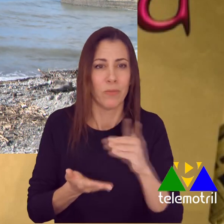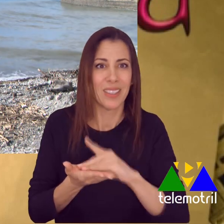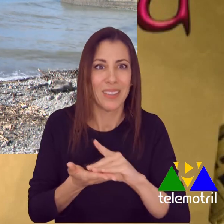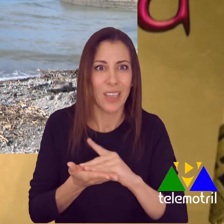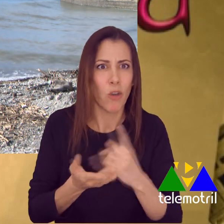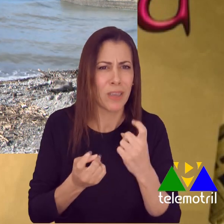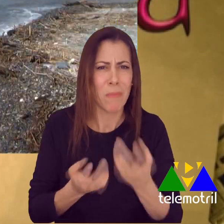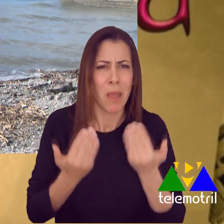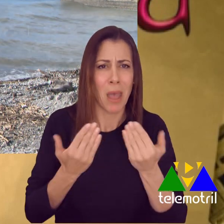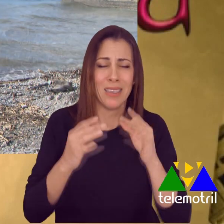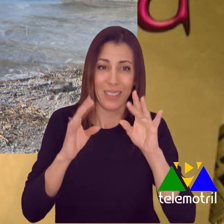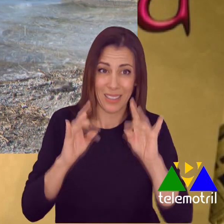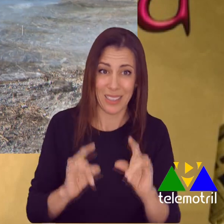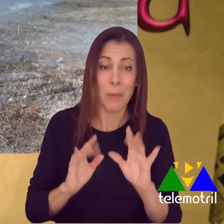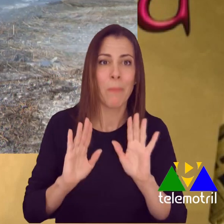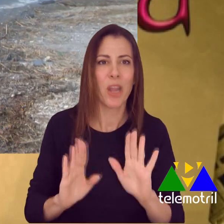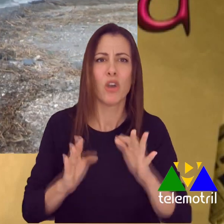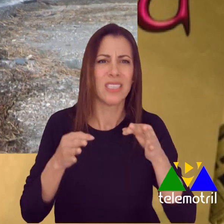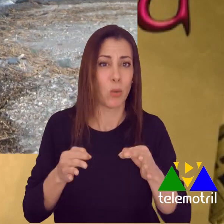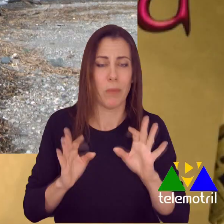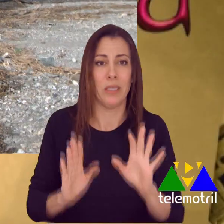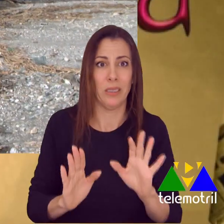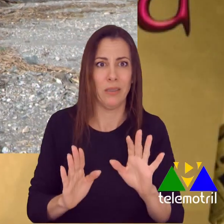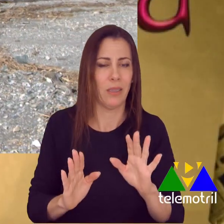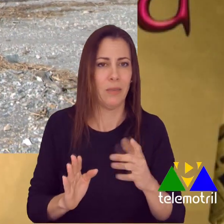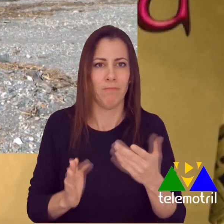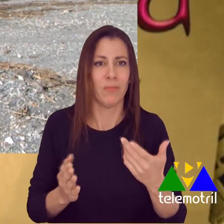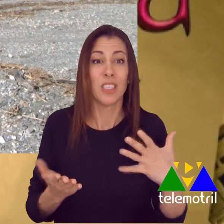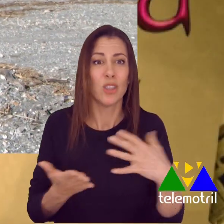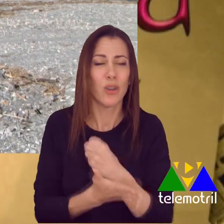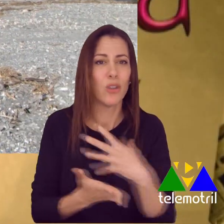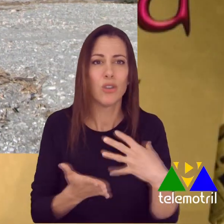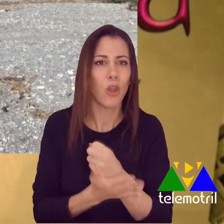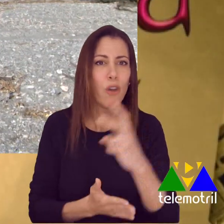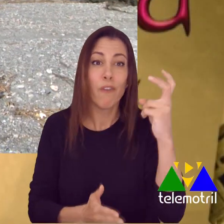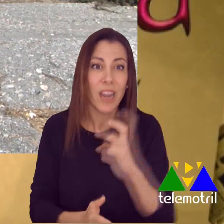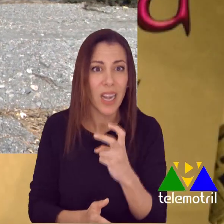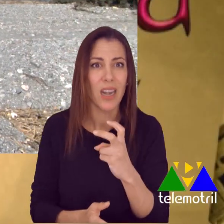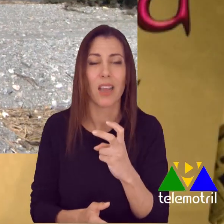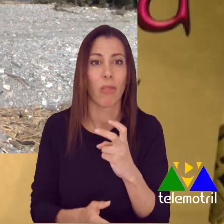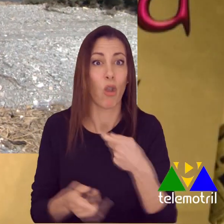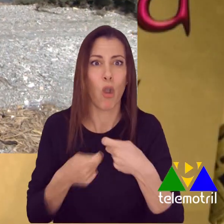pero seguramente, pues evidentemente estamos hablando de que todo provenía